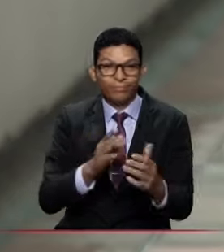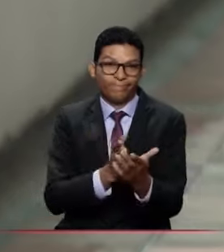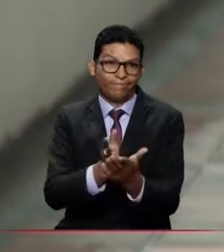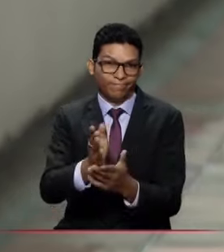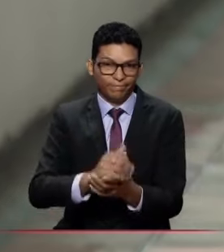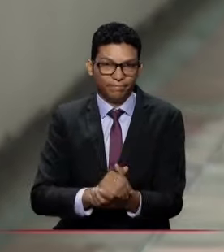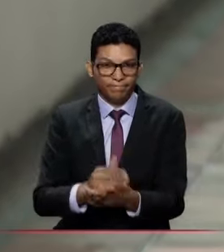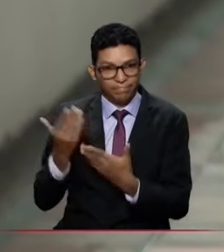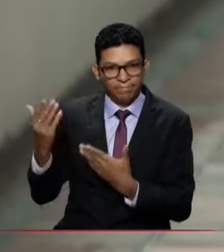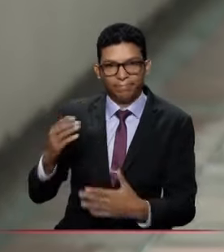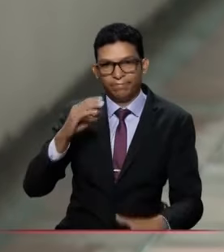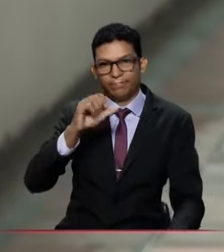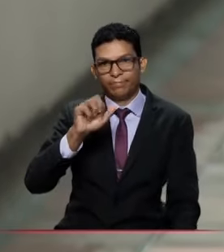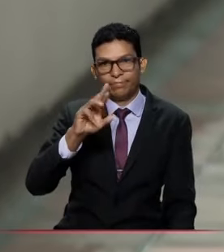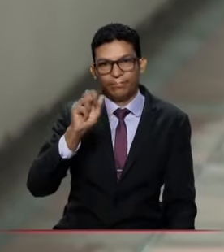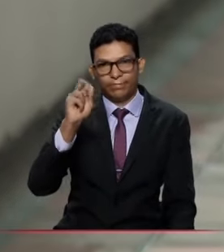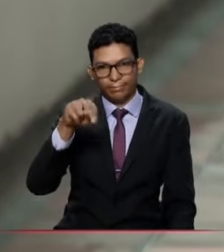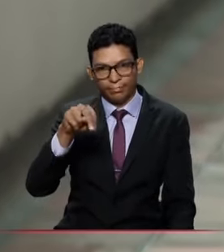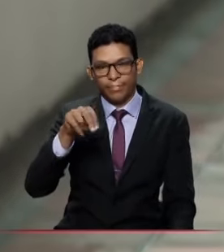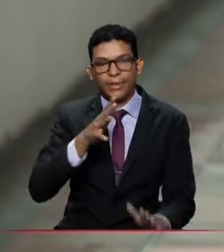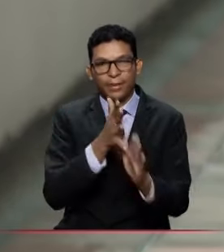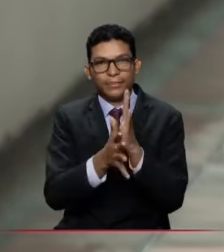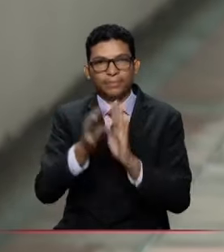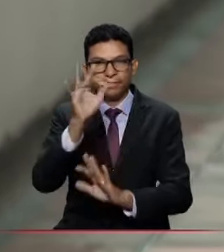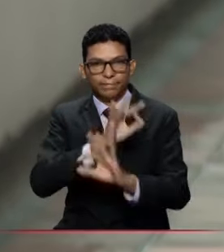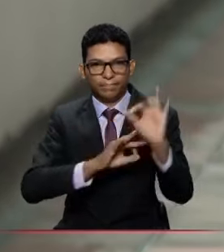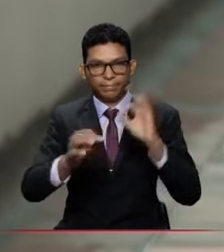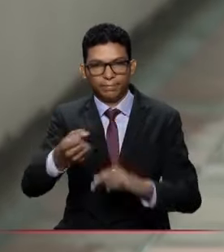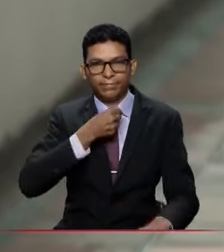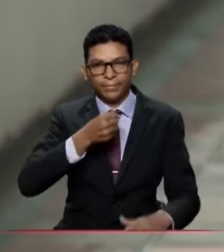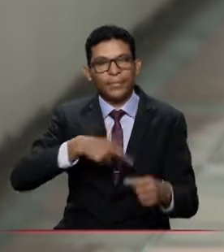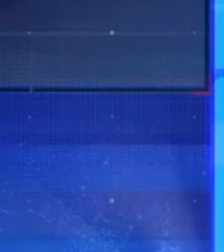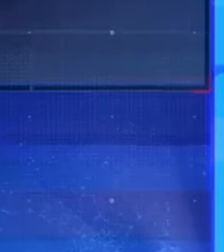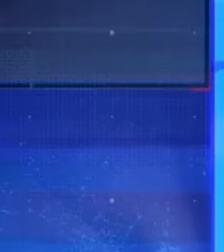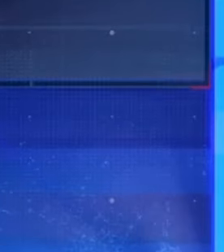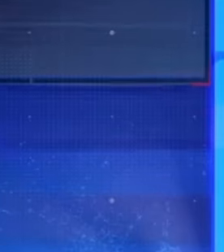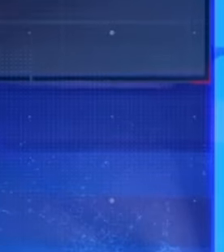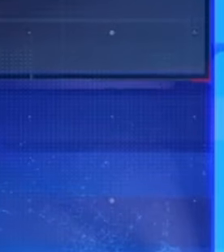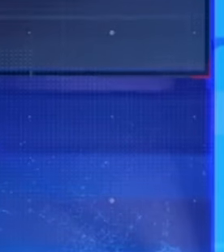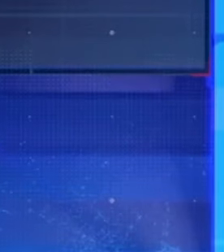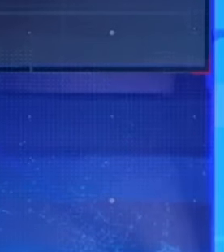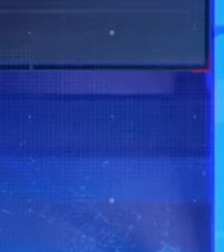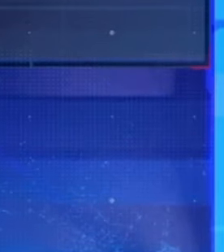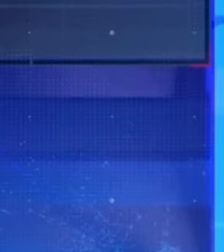continuas. Yo soy Carmen Alicia Sarmiento Mora, este es un informe para Telepacífico Noticias, la región todos los días.